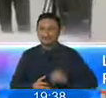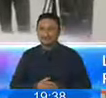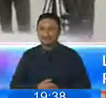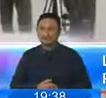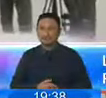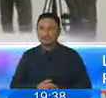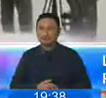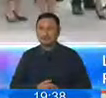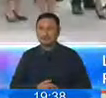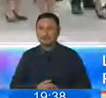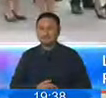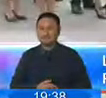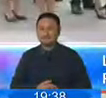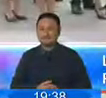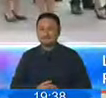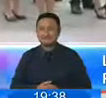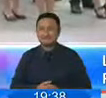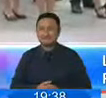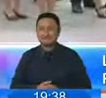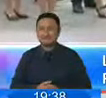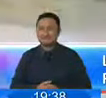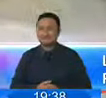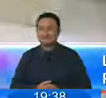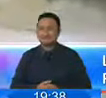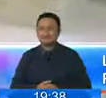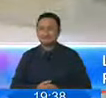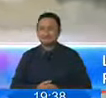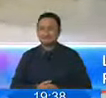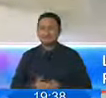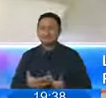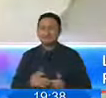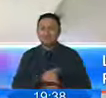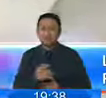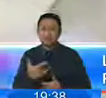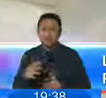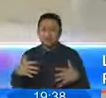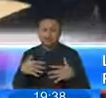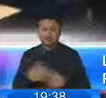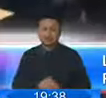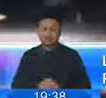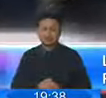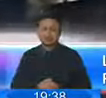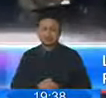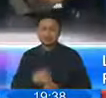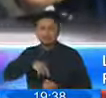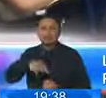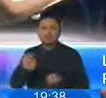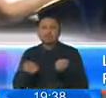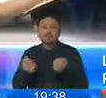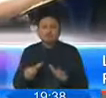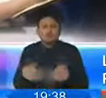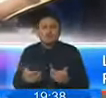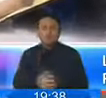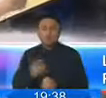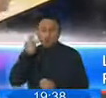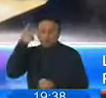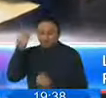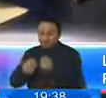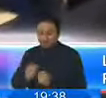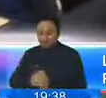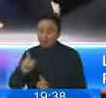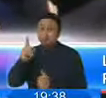deben rendir varios exámenes finales que, sin duda, ponen sus nervios de punta. ¿Cómo entonces manejar esta situación como padres de familia?